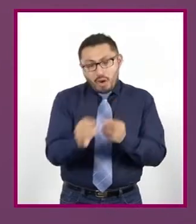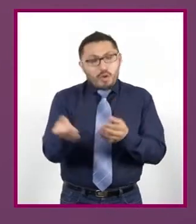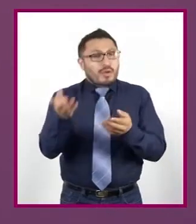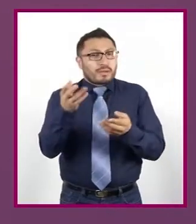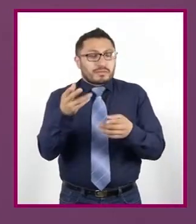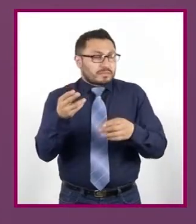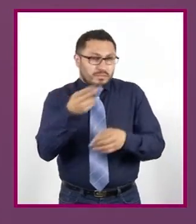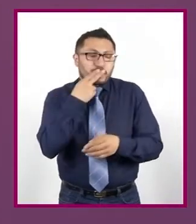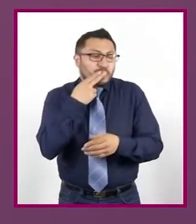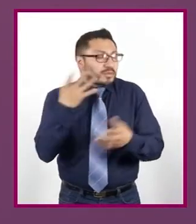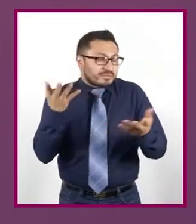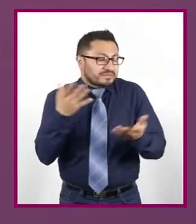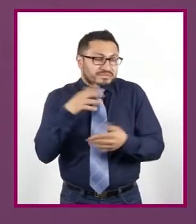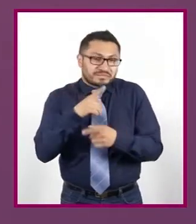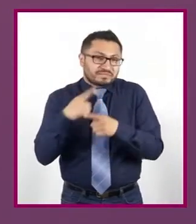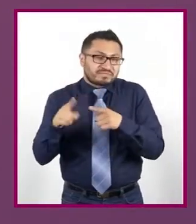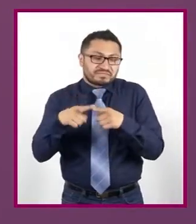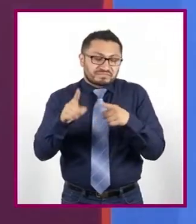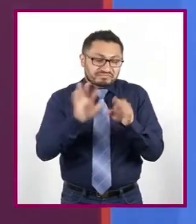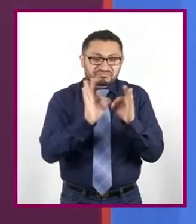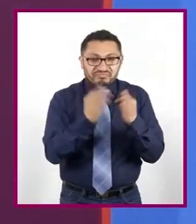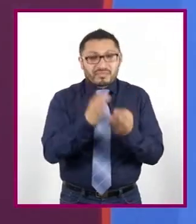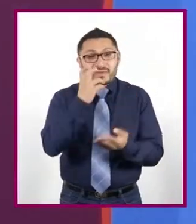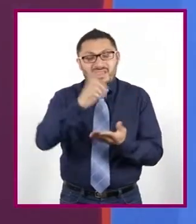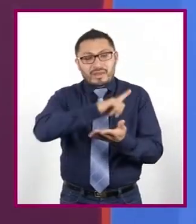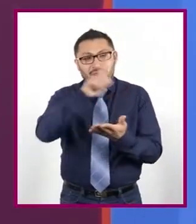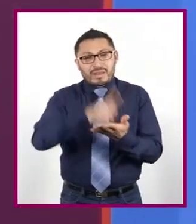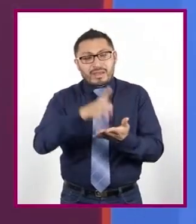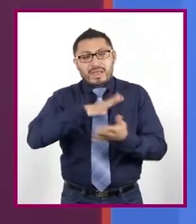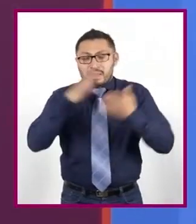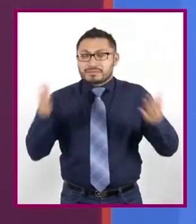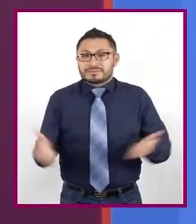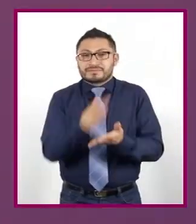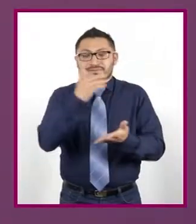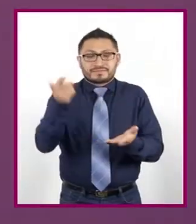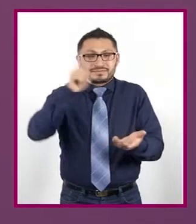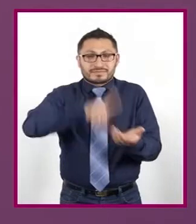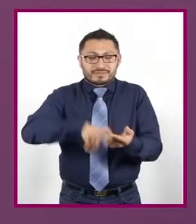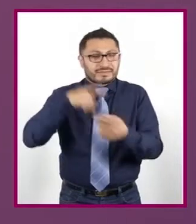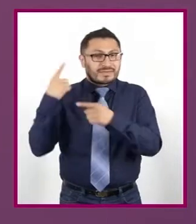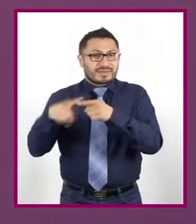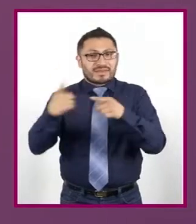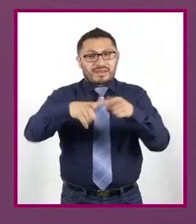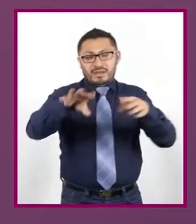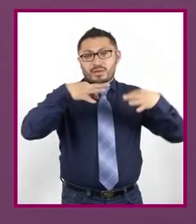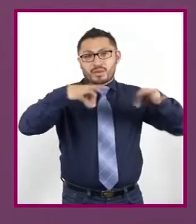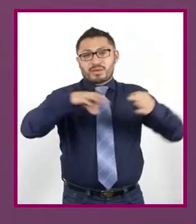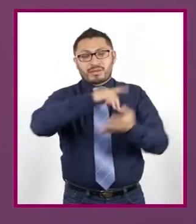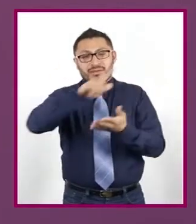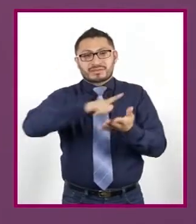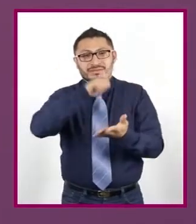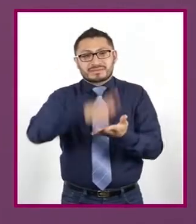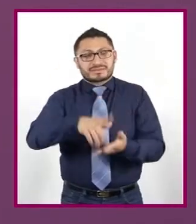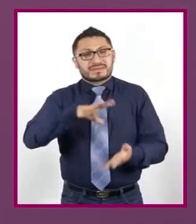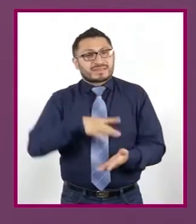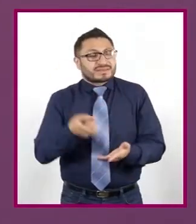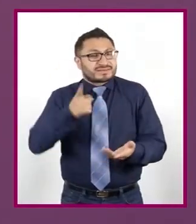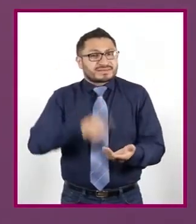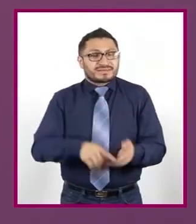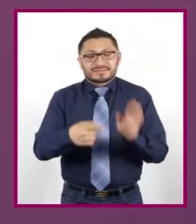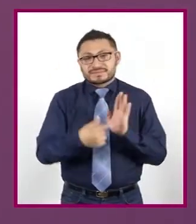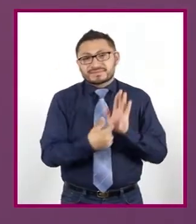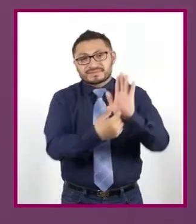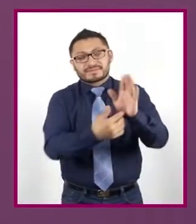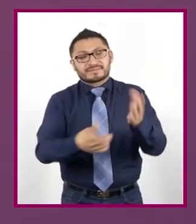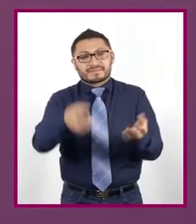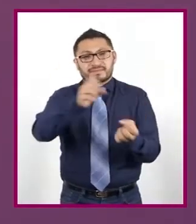consumidores. Por ello, las leyes que sirven de sustento al contenido de los diversos documentos legales se encuentran enunciadas en